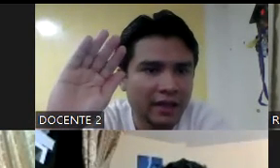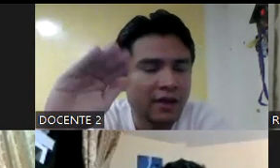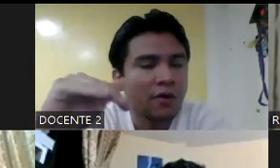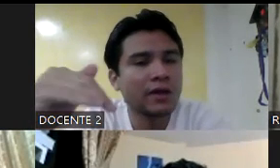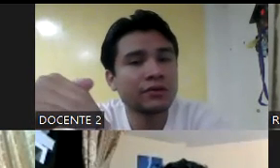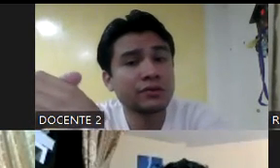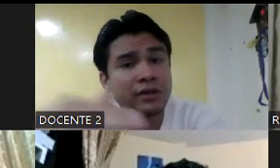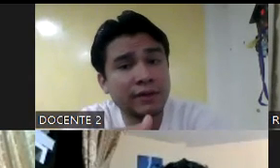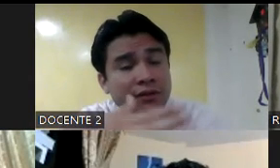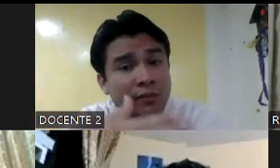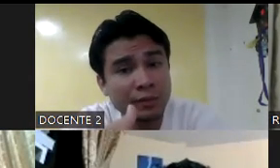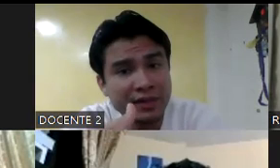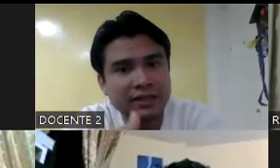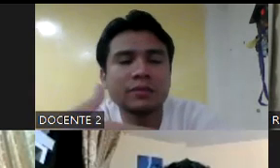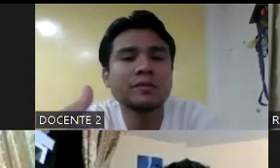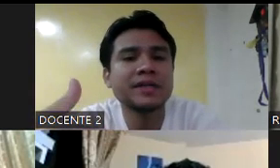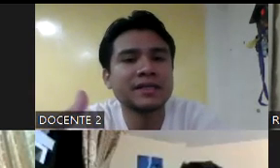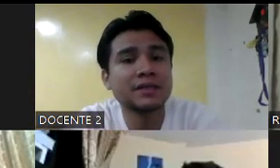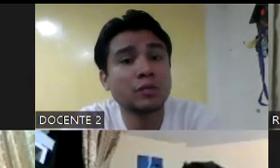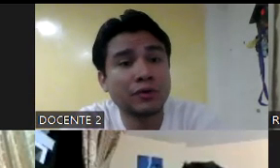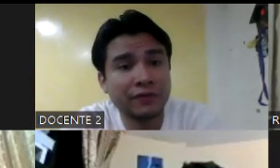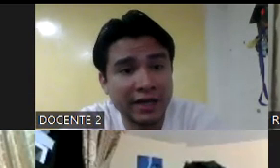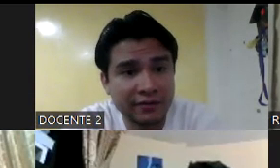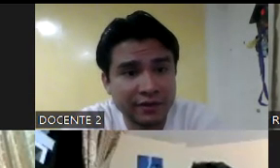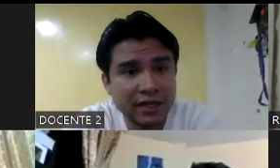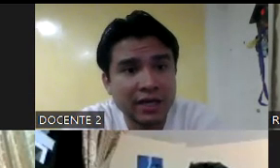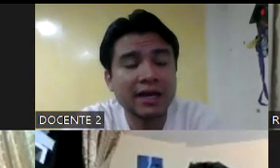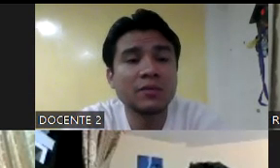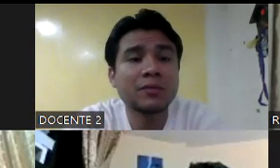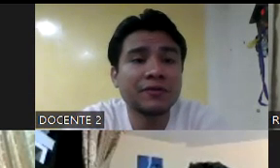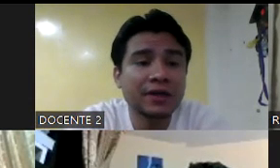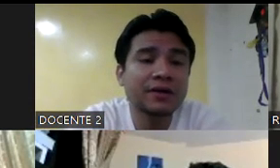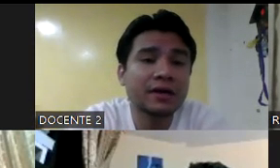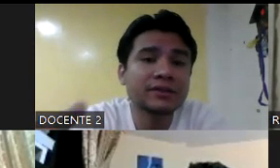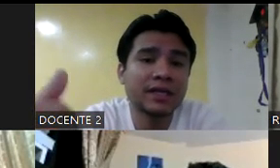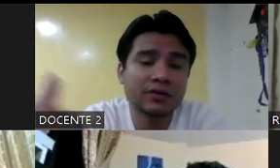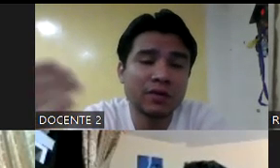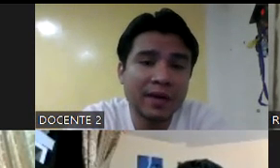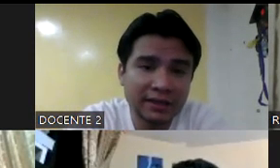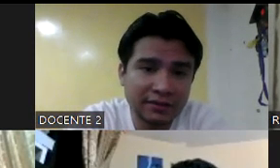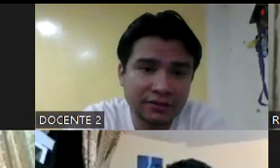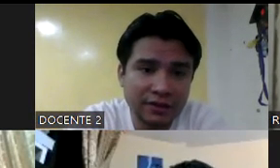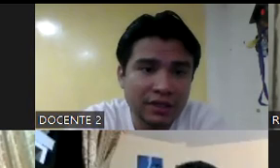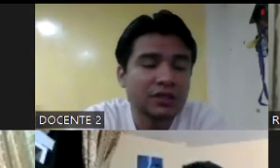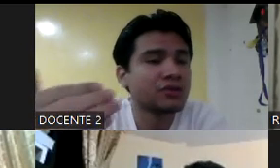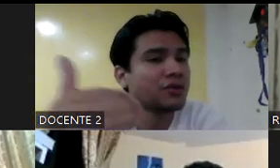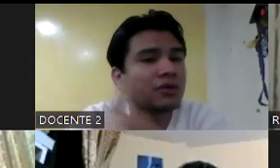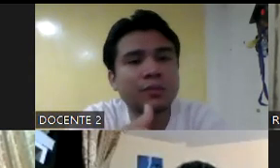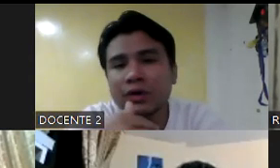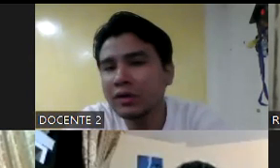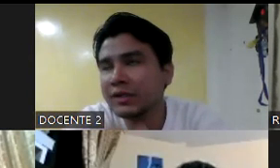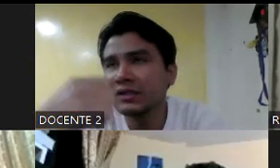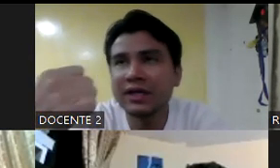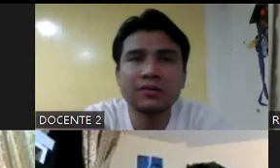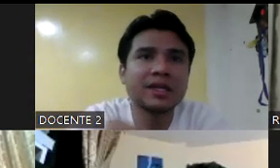va. Cuando yo estoy hablando del Buprex, el Buprex es ibuprofeno. El ibuprofeno causa daño hepático. Yo